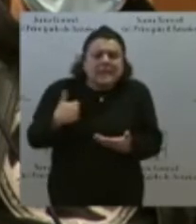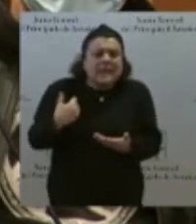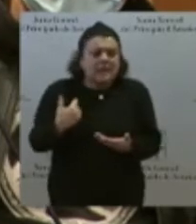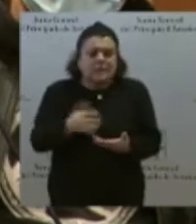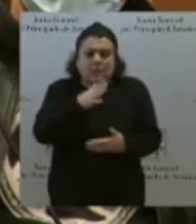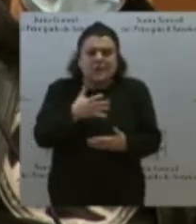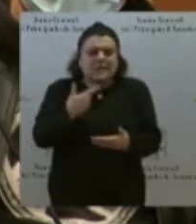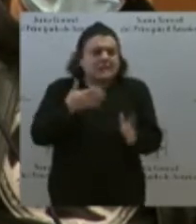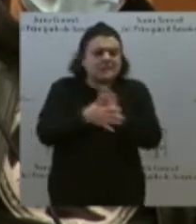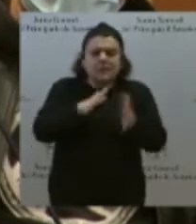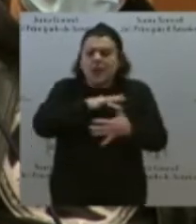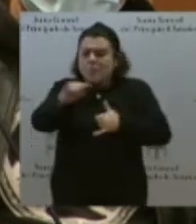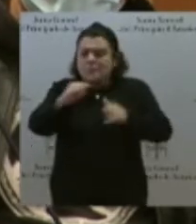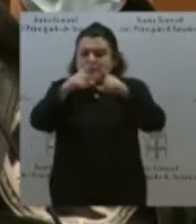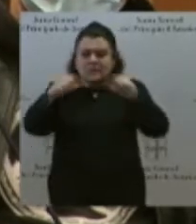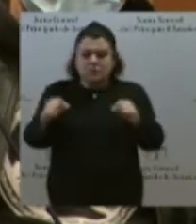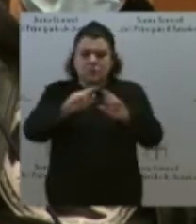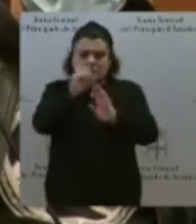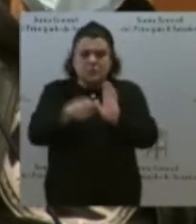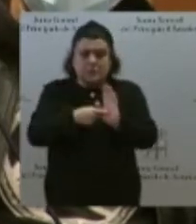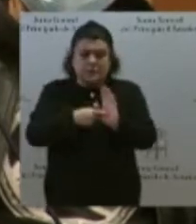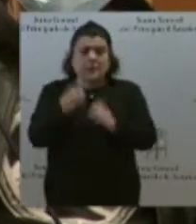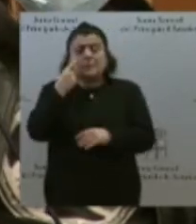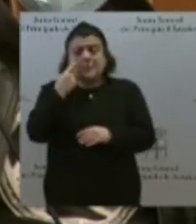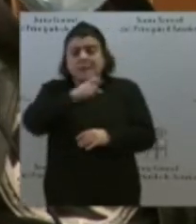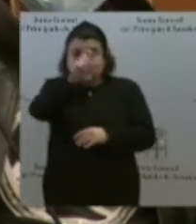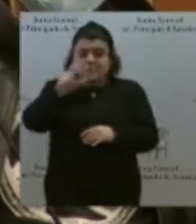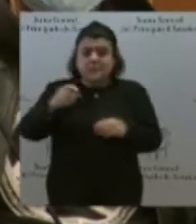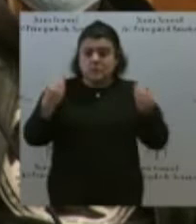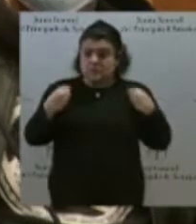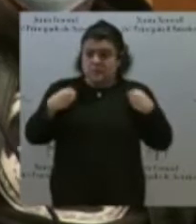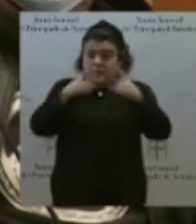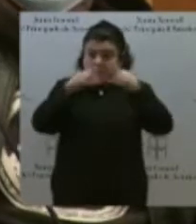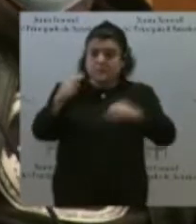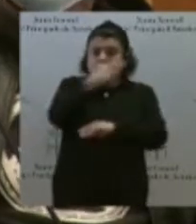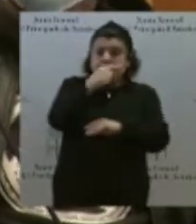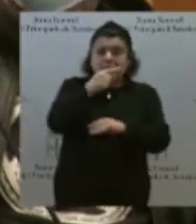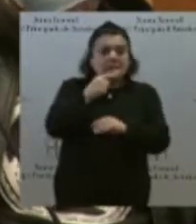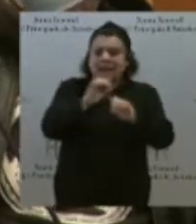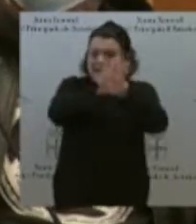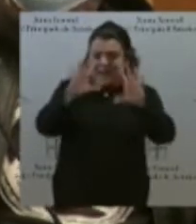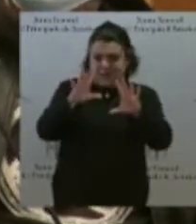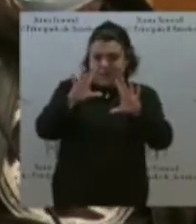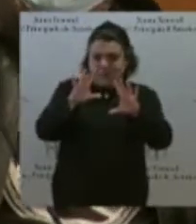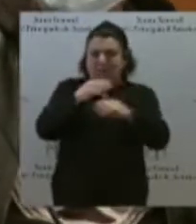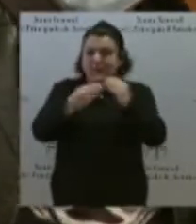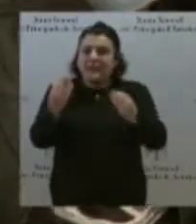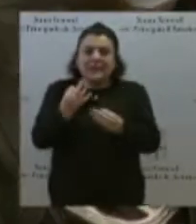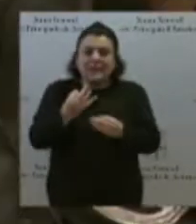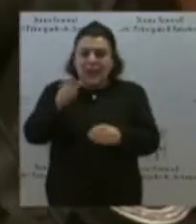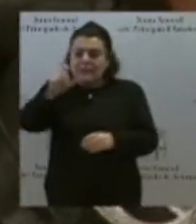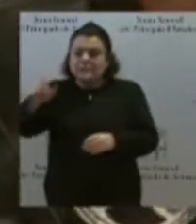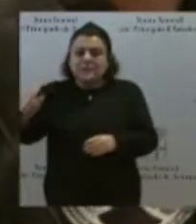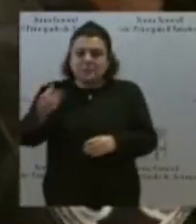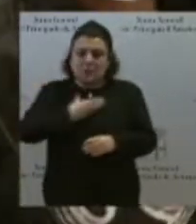en Occidente tiene muy claro qué es lo que están haciendo los alcaldes y las alcaldesas. Y evidentemente llegó el momento, señor consejero, porque la legislatura se termina y las personas